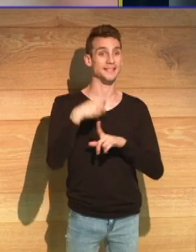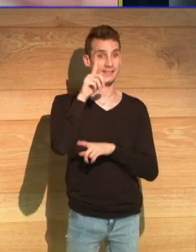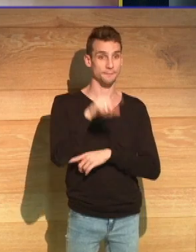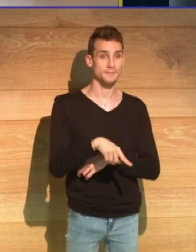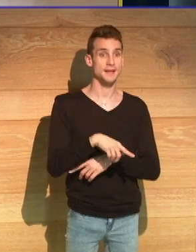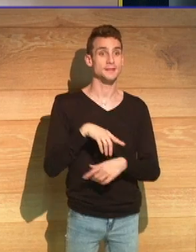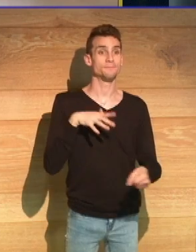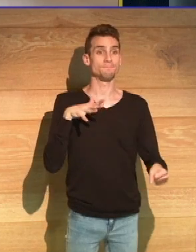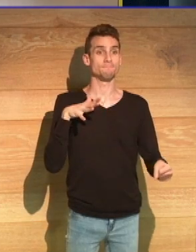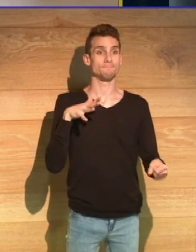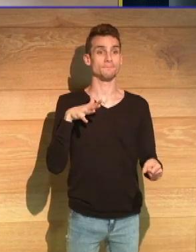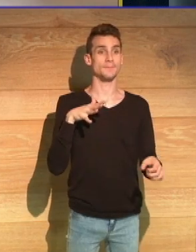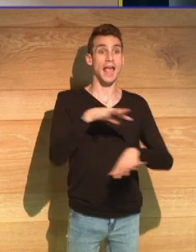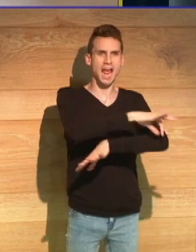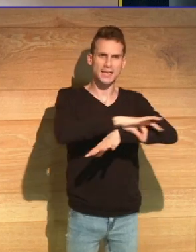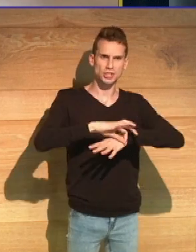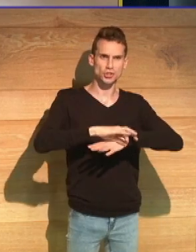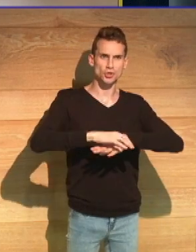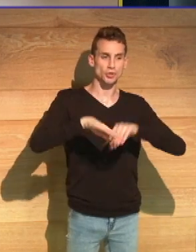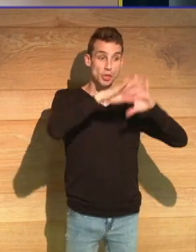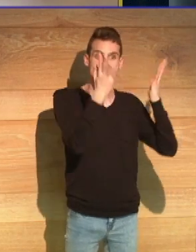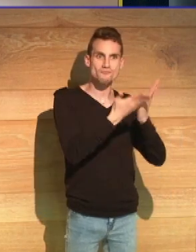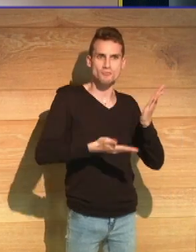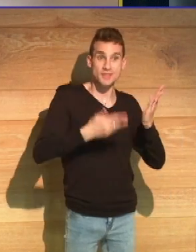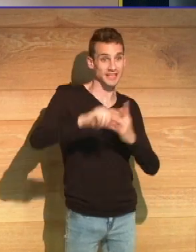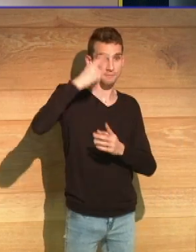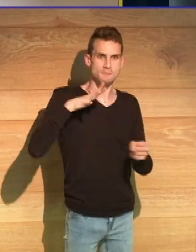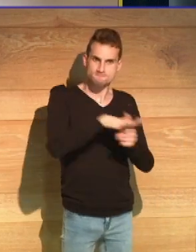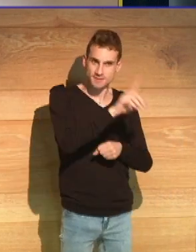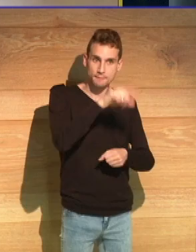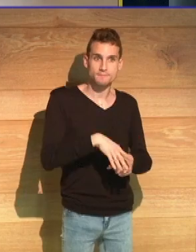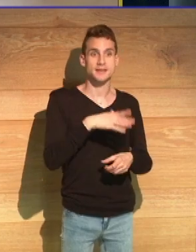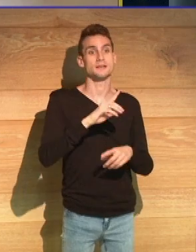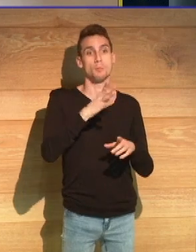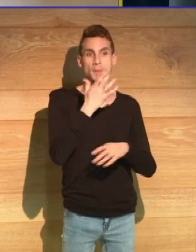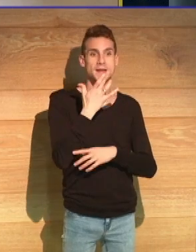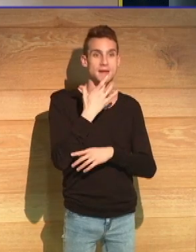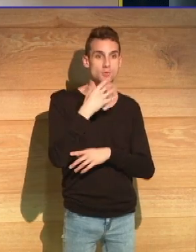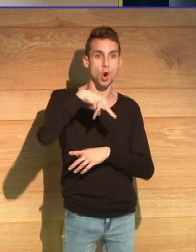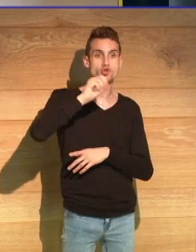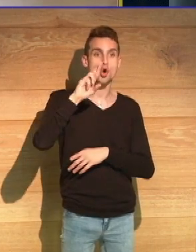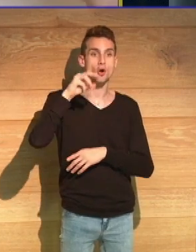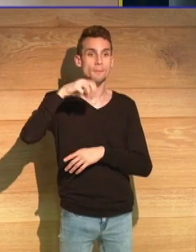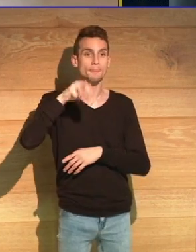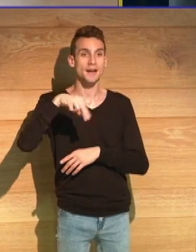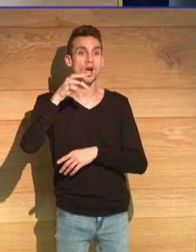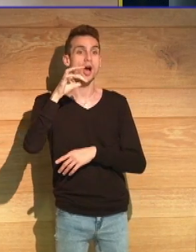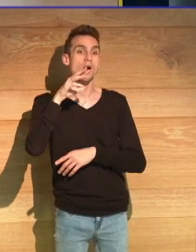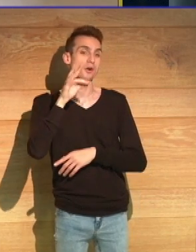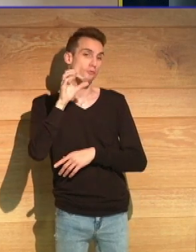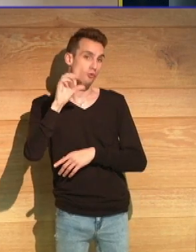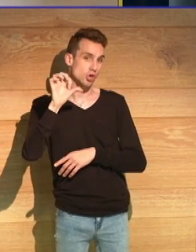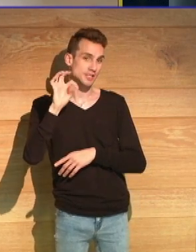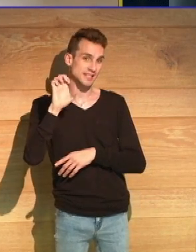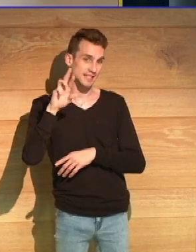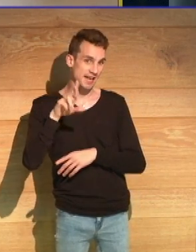igual a algunos de los arquitectos más importantes del mundo hoy, que fueron sus discípulos, como Norman Foster, otros incluso que están en las antípodas de